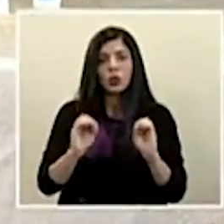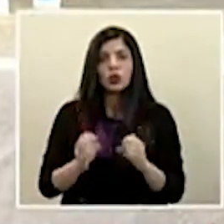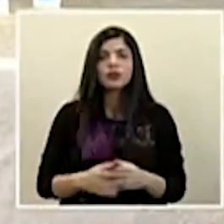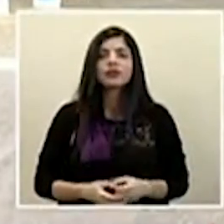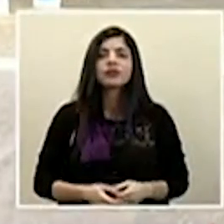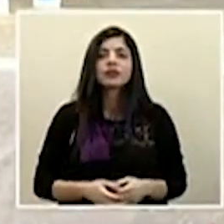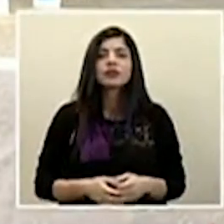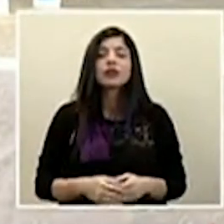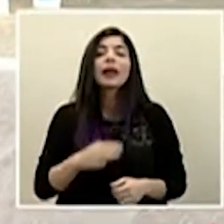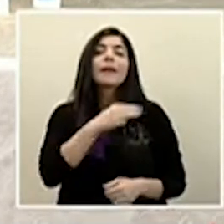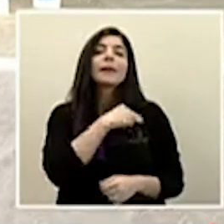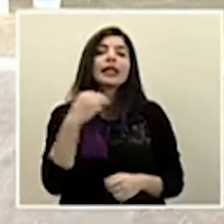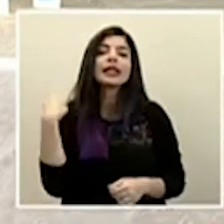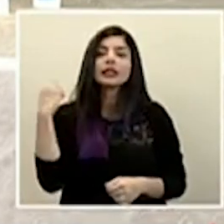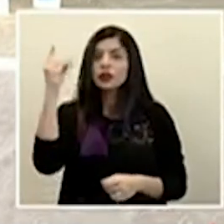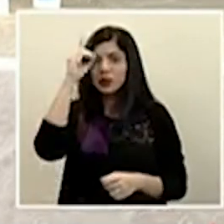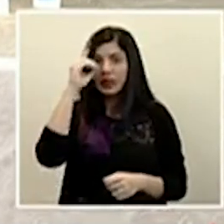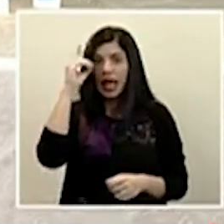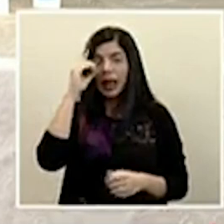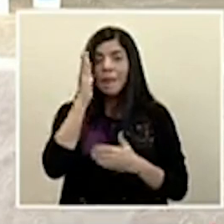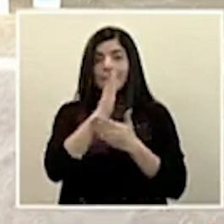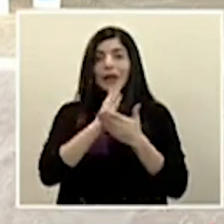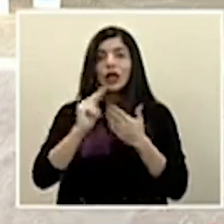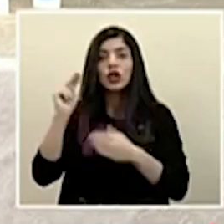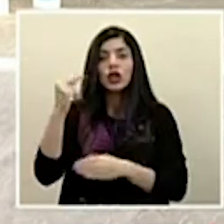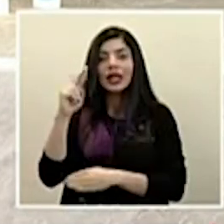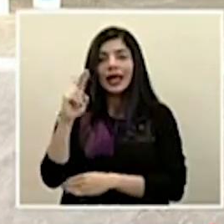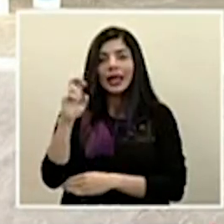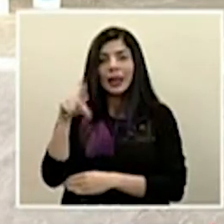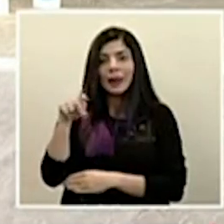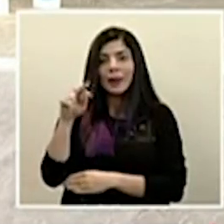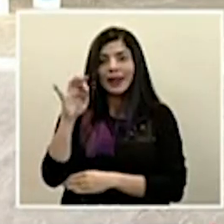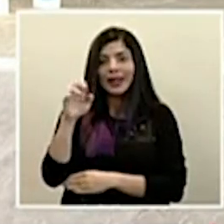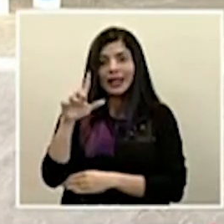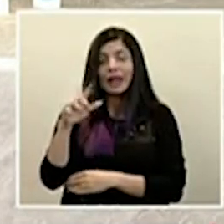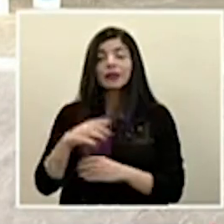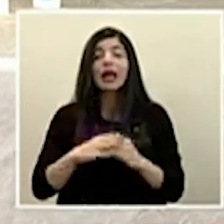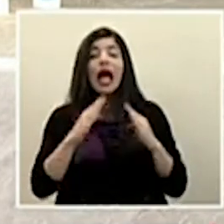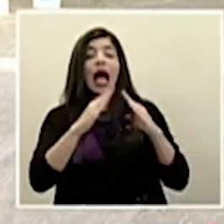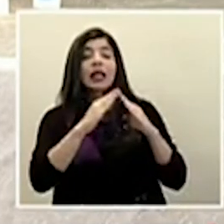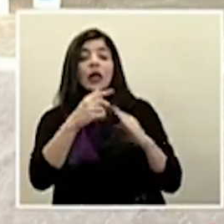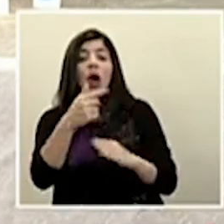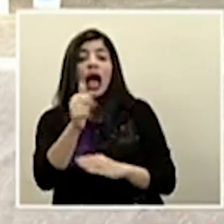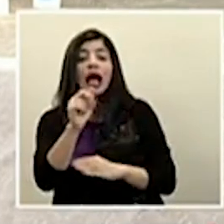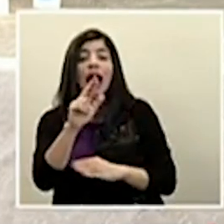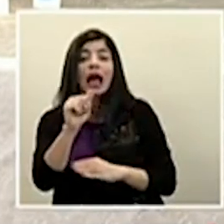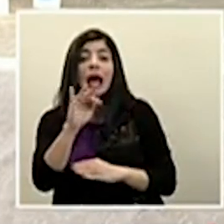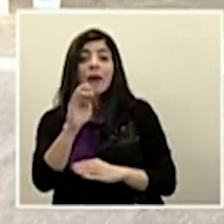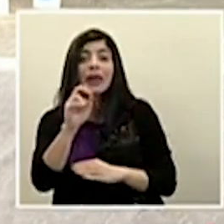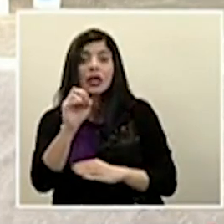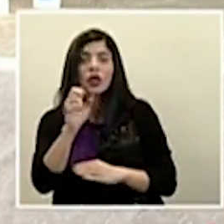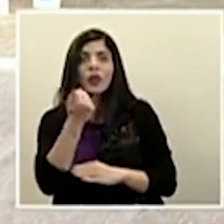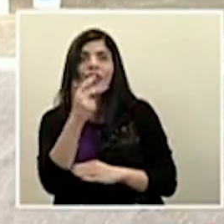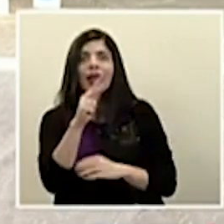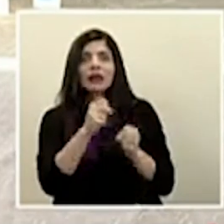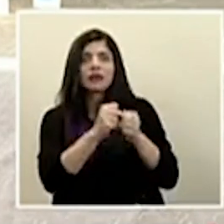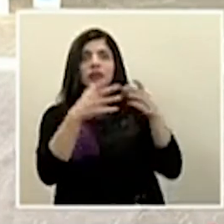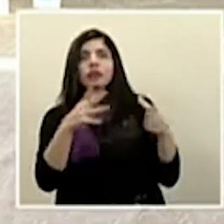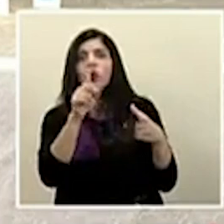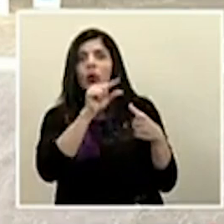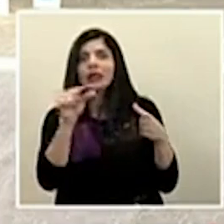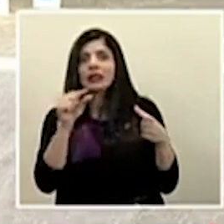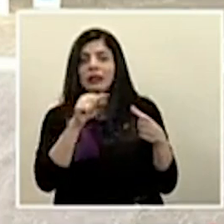Para el ministro Salas, de Noticias Repretel, el cantón de Garabito subió 13 casos en cuestión de una semana y ahora